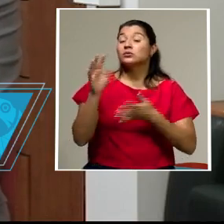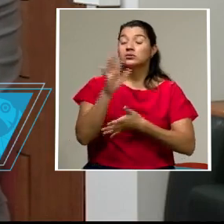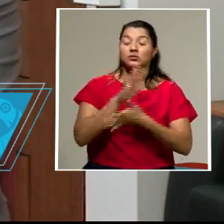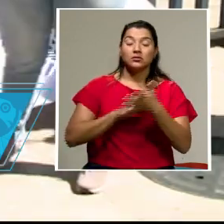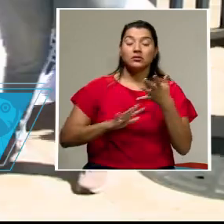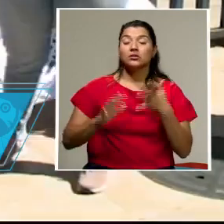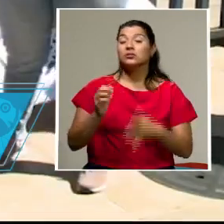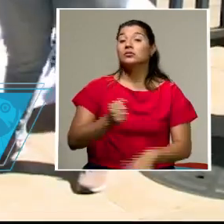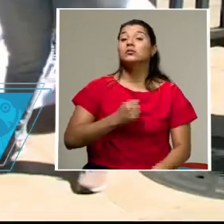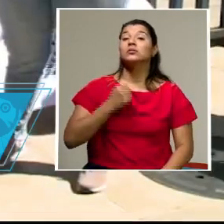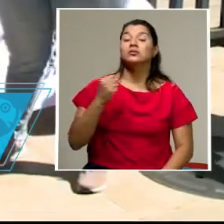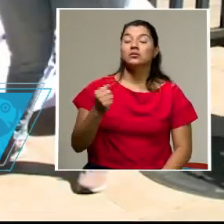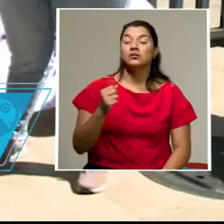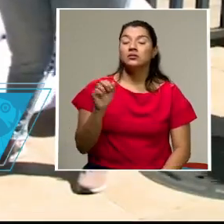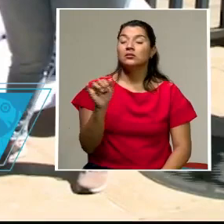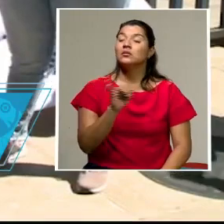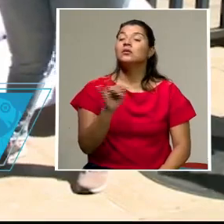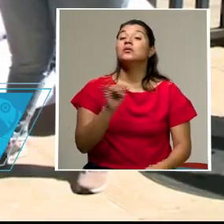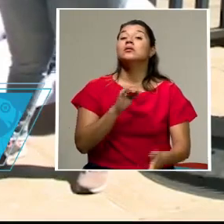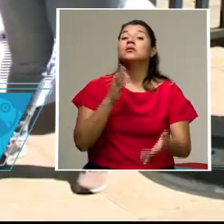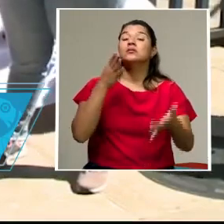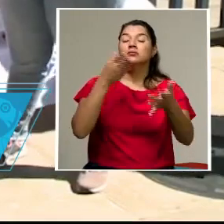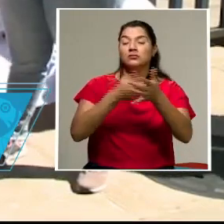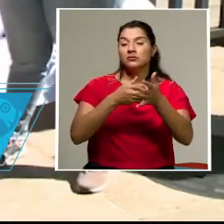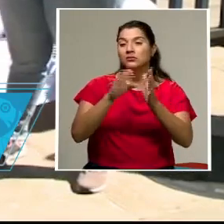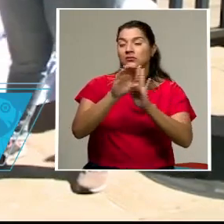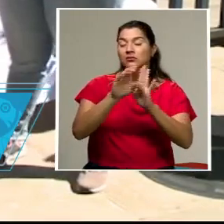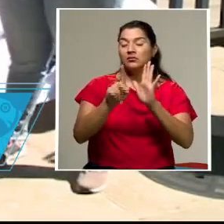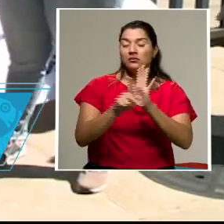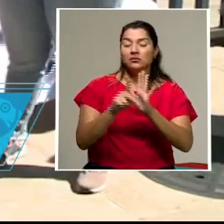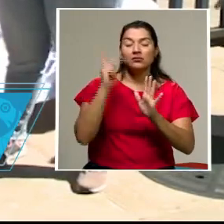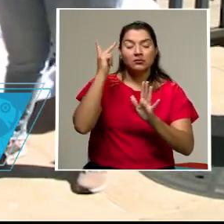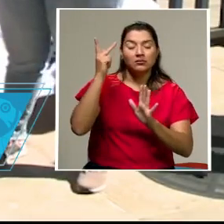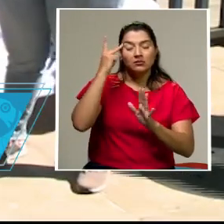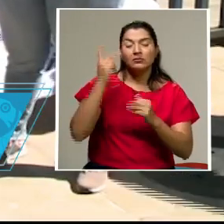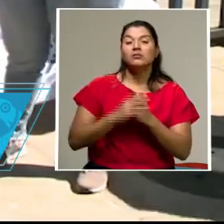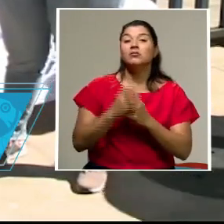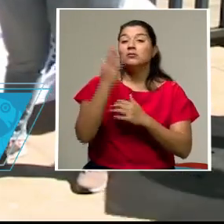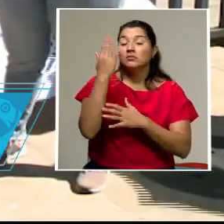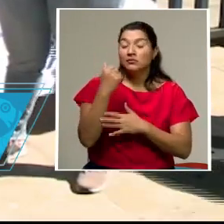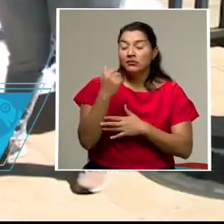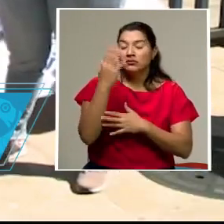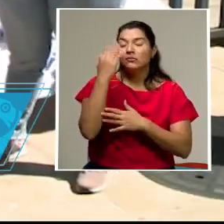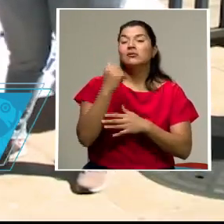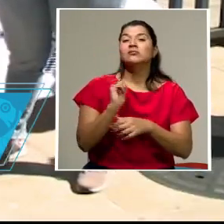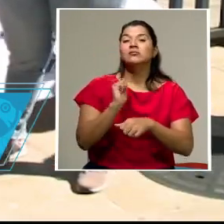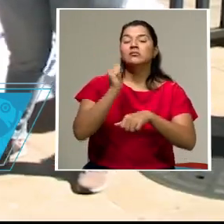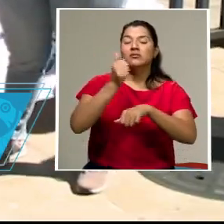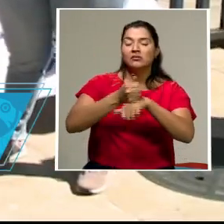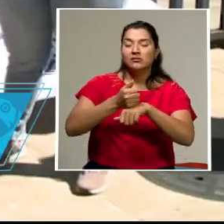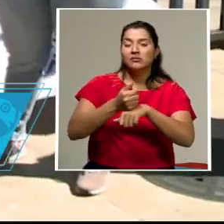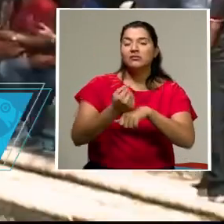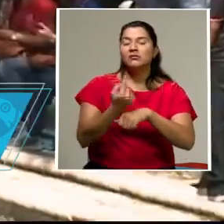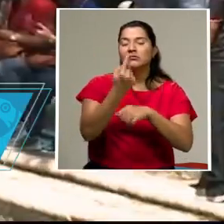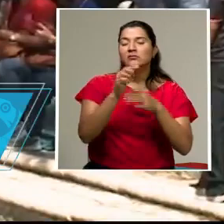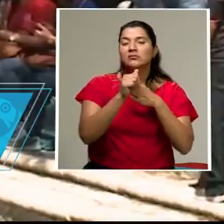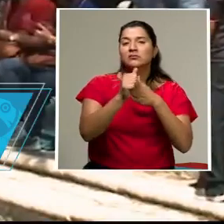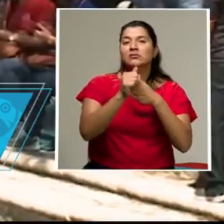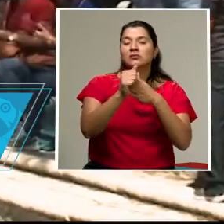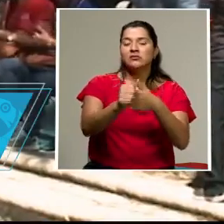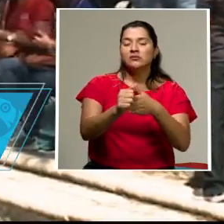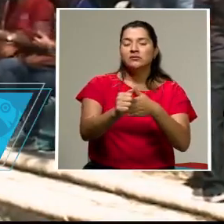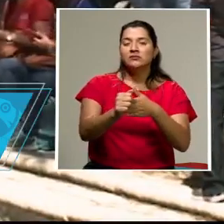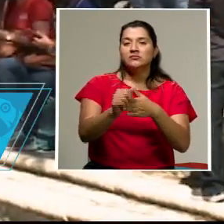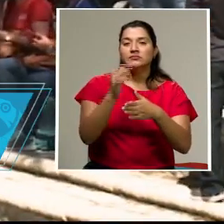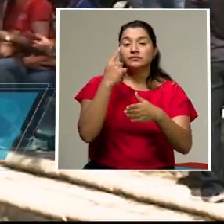una violación a la Constitución Política en la medida que establece un ente rector de empleo público